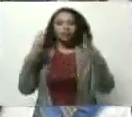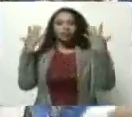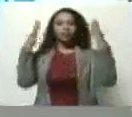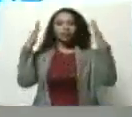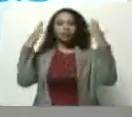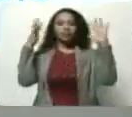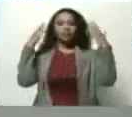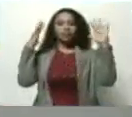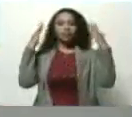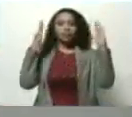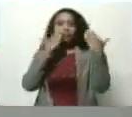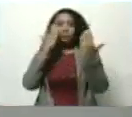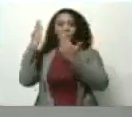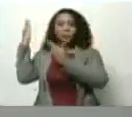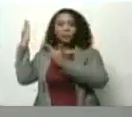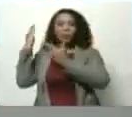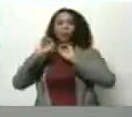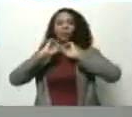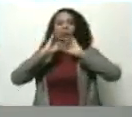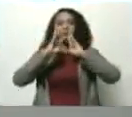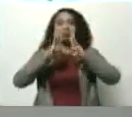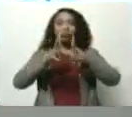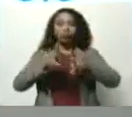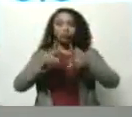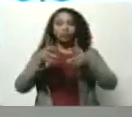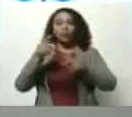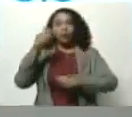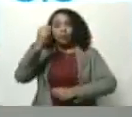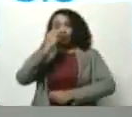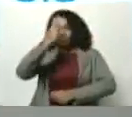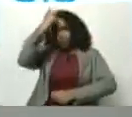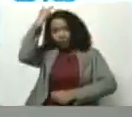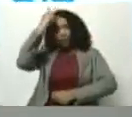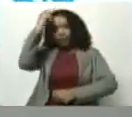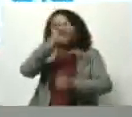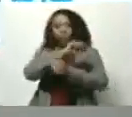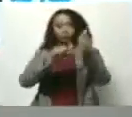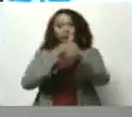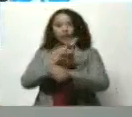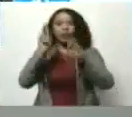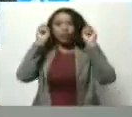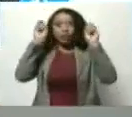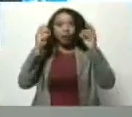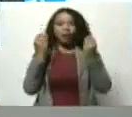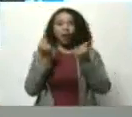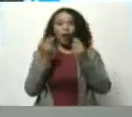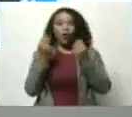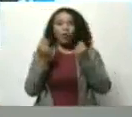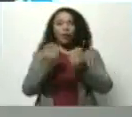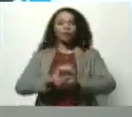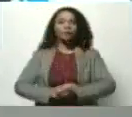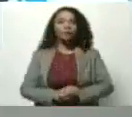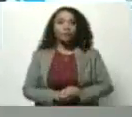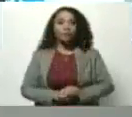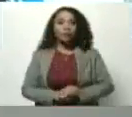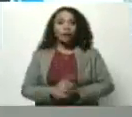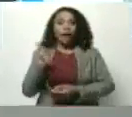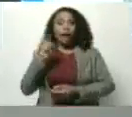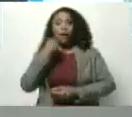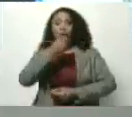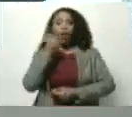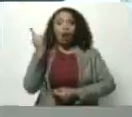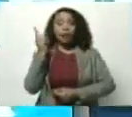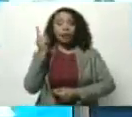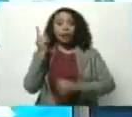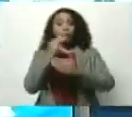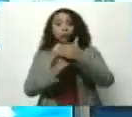bien allí tenían las declaraciones del vicepresidente sectorial para el área económica tarek el aissami que de nantes yo monet